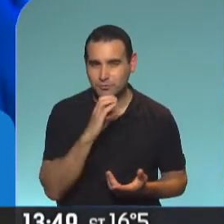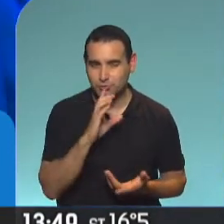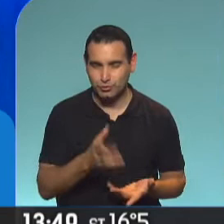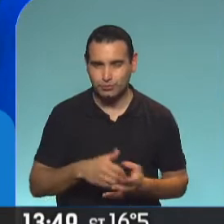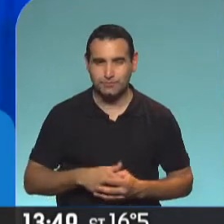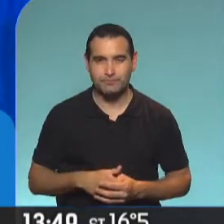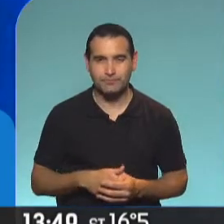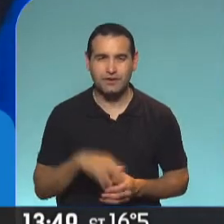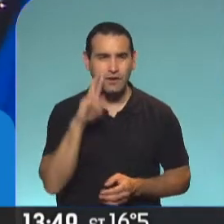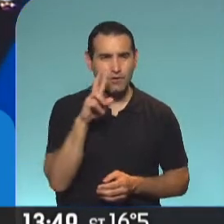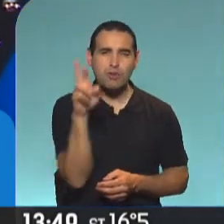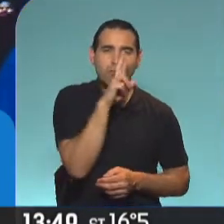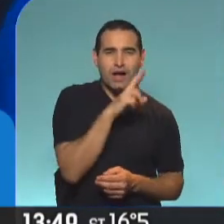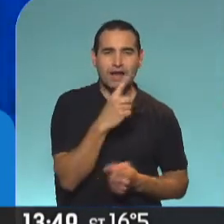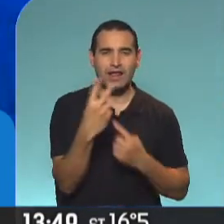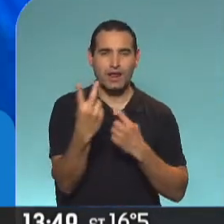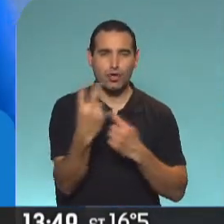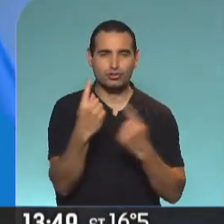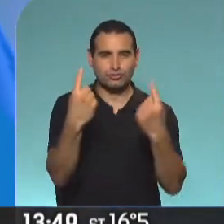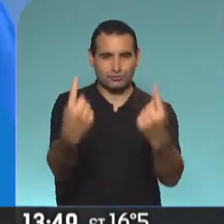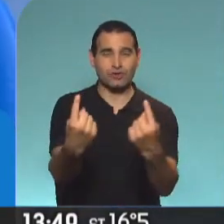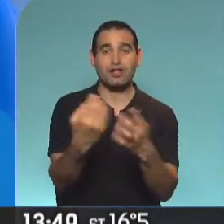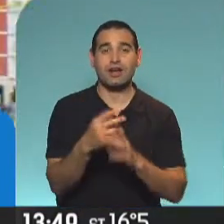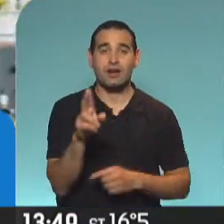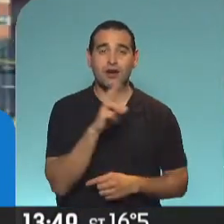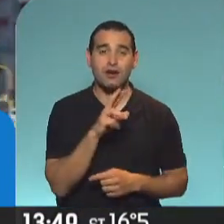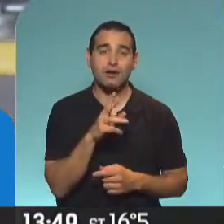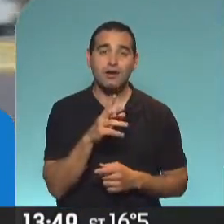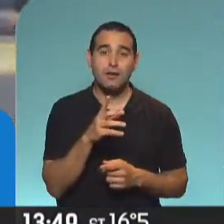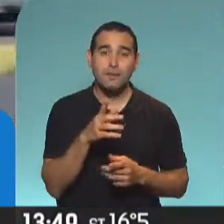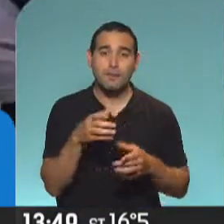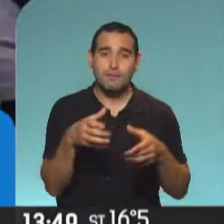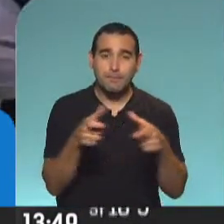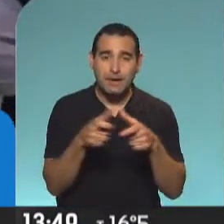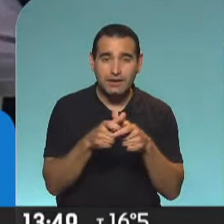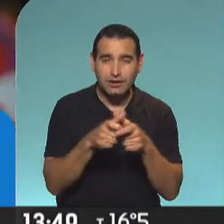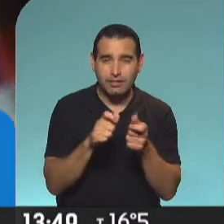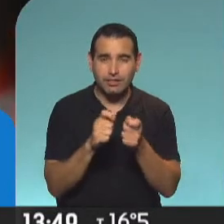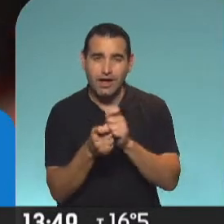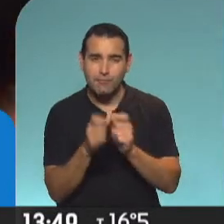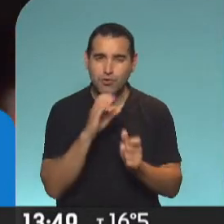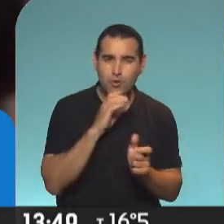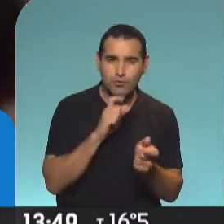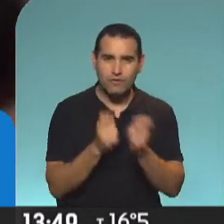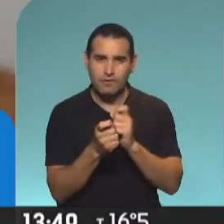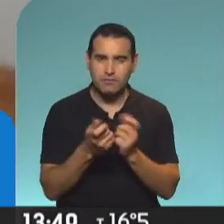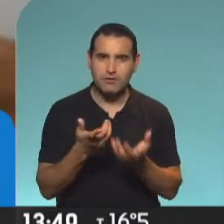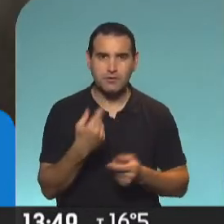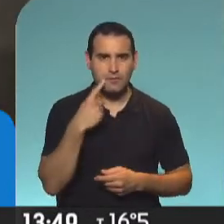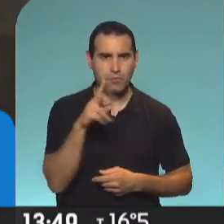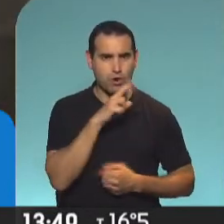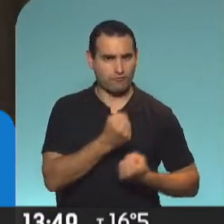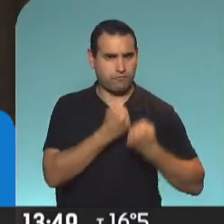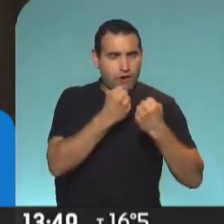claro. Porque se las ve a ellas dos en determinado momento de la película, que se empieza a transformar como en un thriller, ¿no? Como que es muy gracioso ver a una con una fortaleza y la